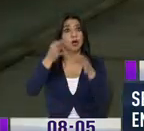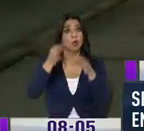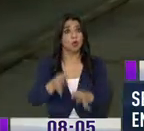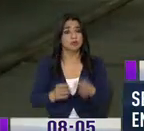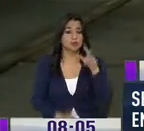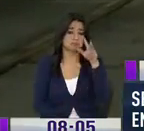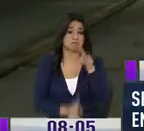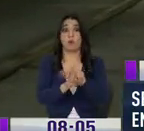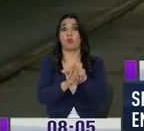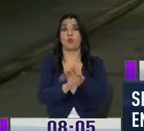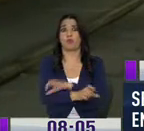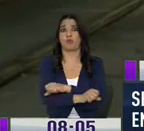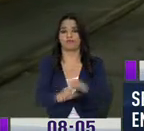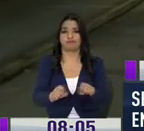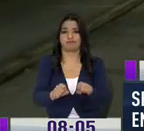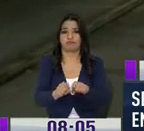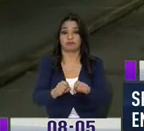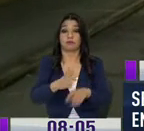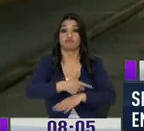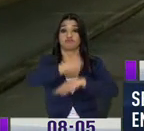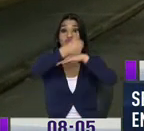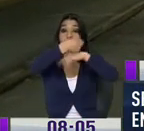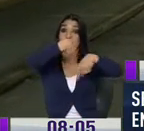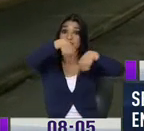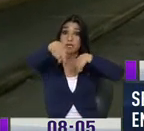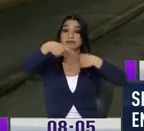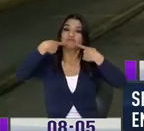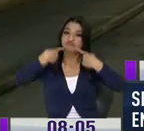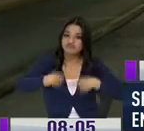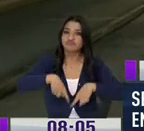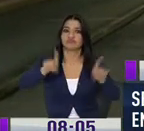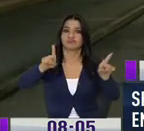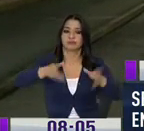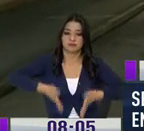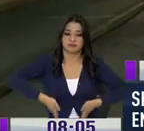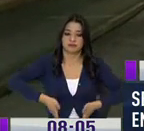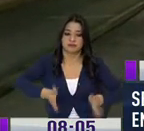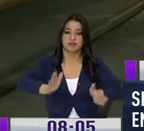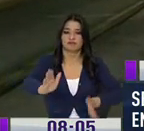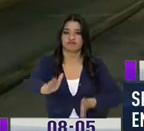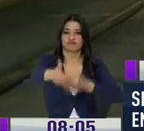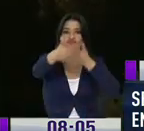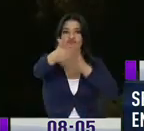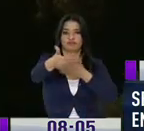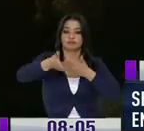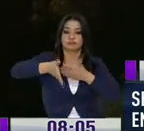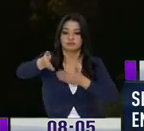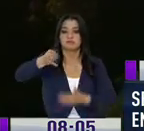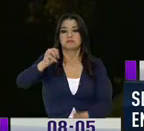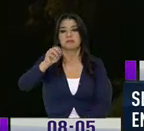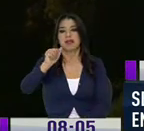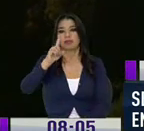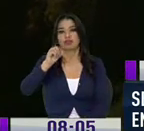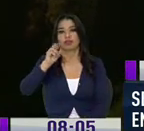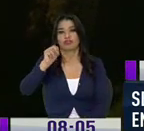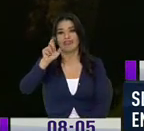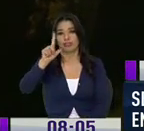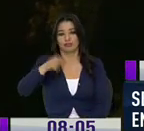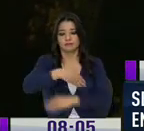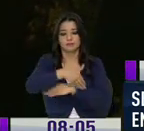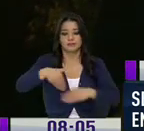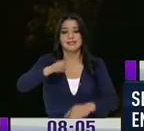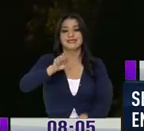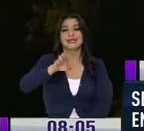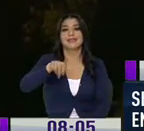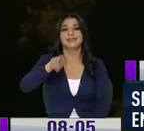De inmediato, la Agencia Metropolitana de Tránsito anunció el cierre total de la avenida Sena y Maldonado, esto en el sector de La Recoleta,